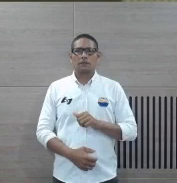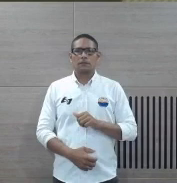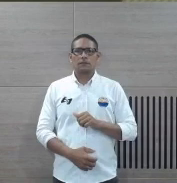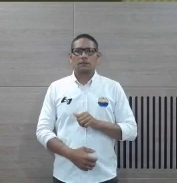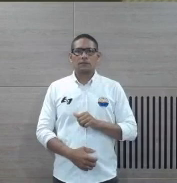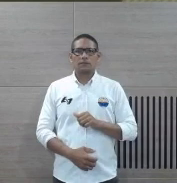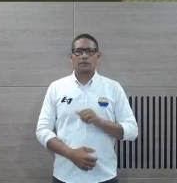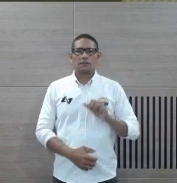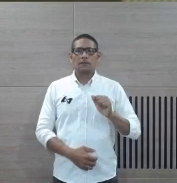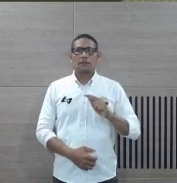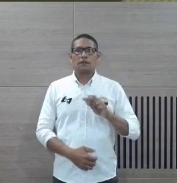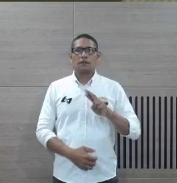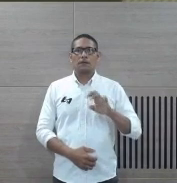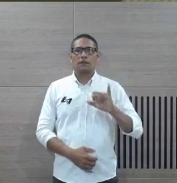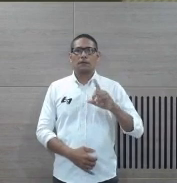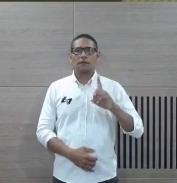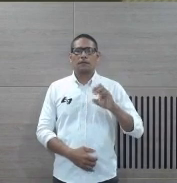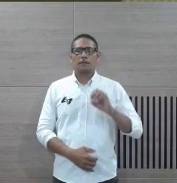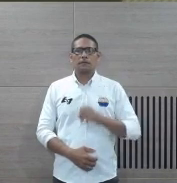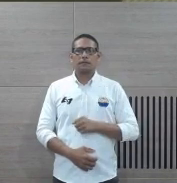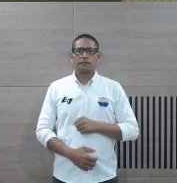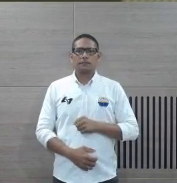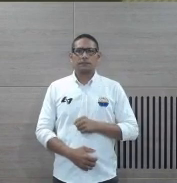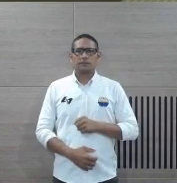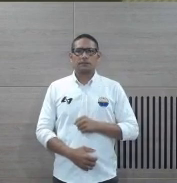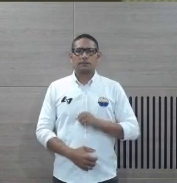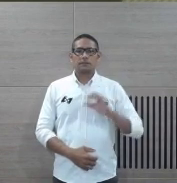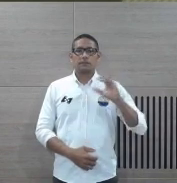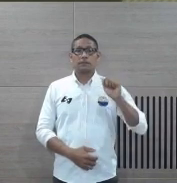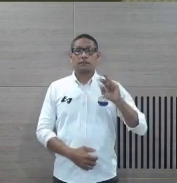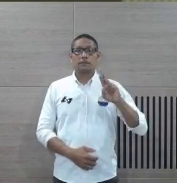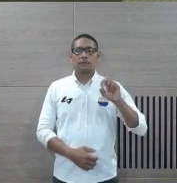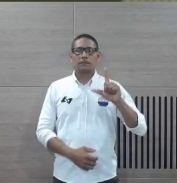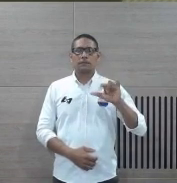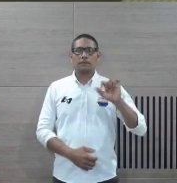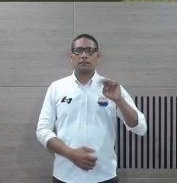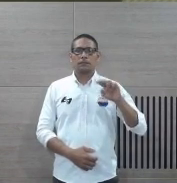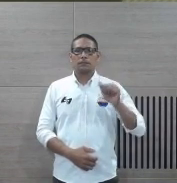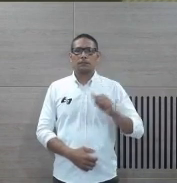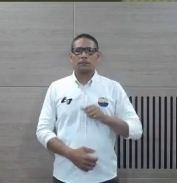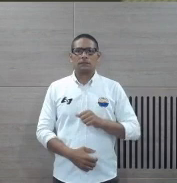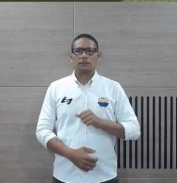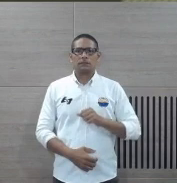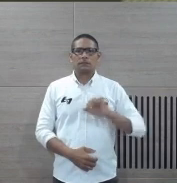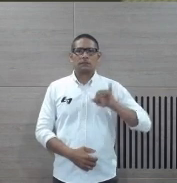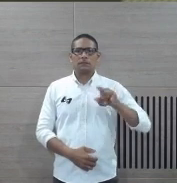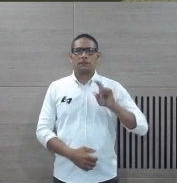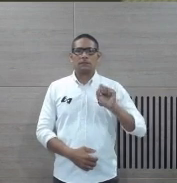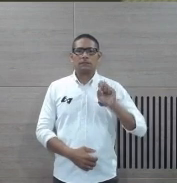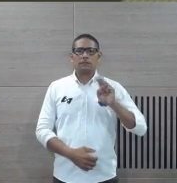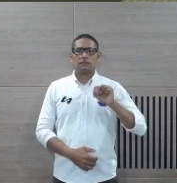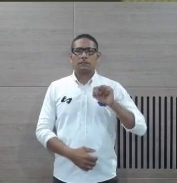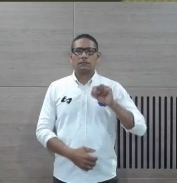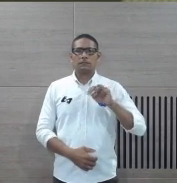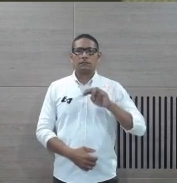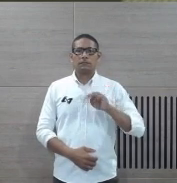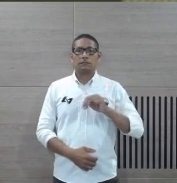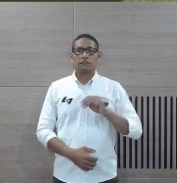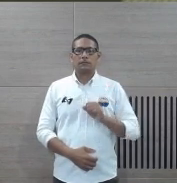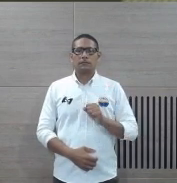Ávila. Carolina Scarlett Nieto Martínez. Juan Manuel Orozco Molina. Adriana Isabel Ortega